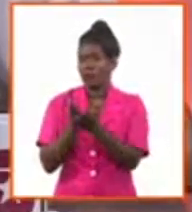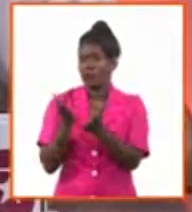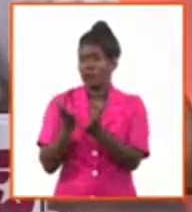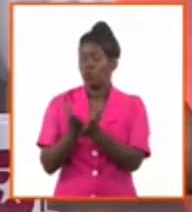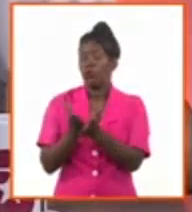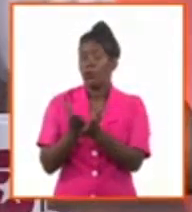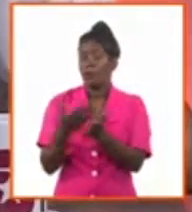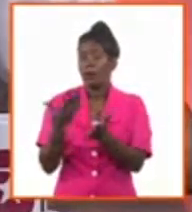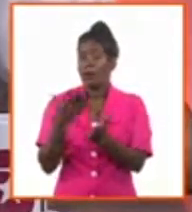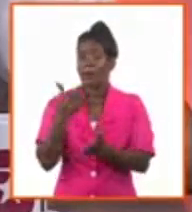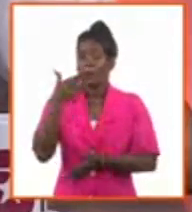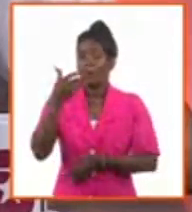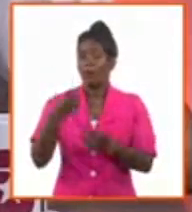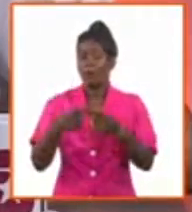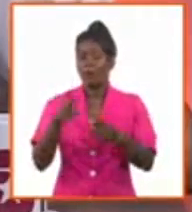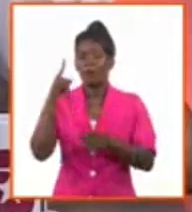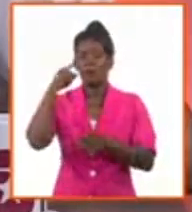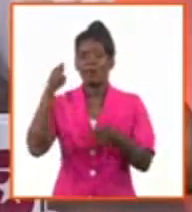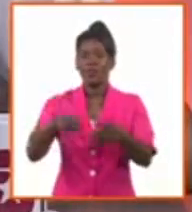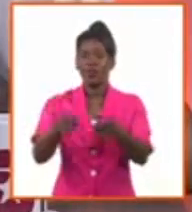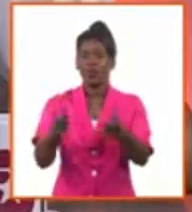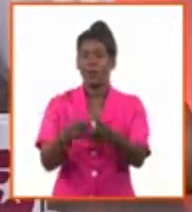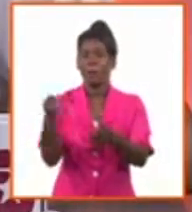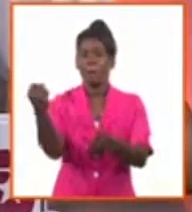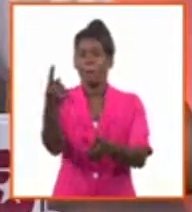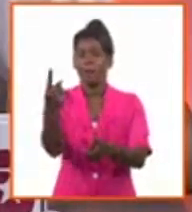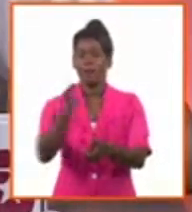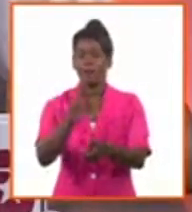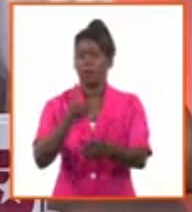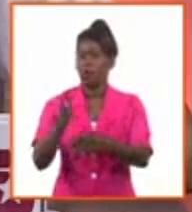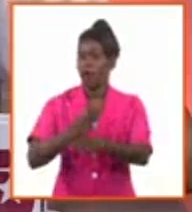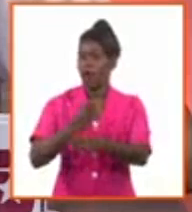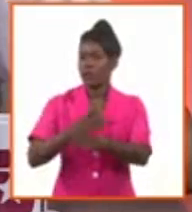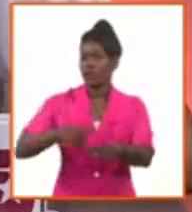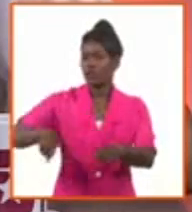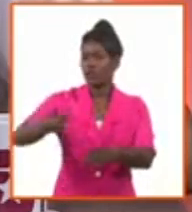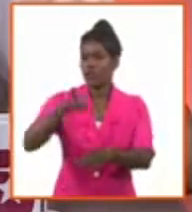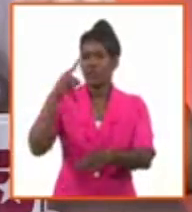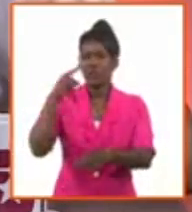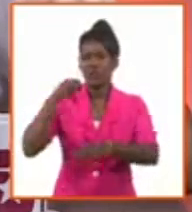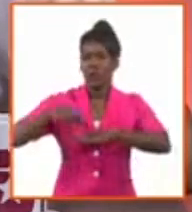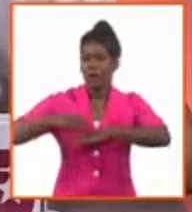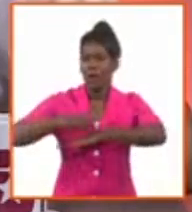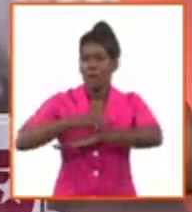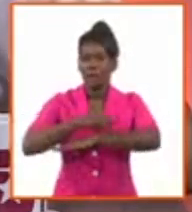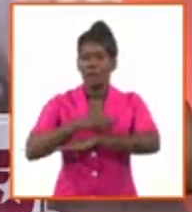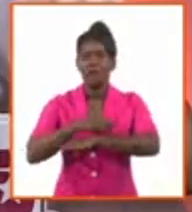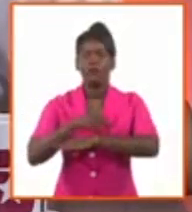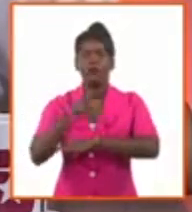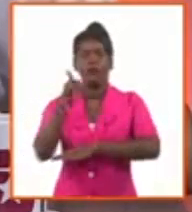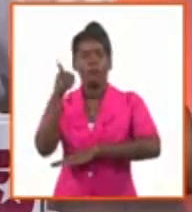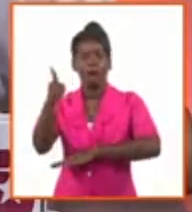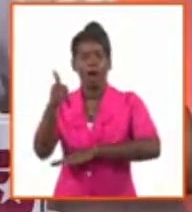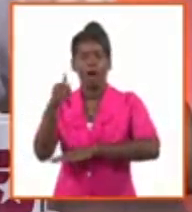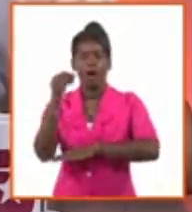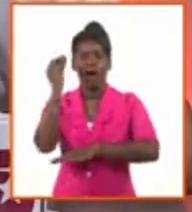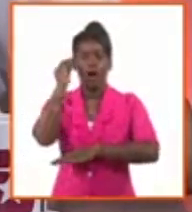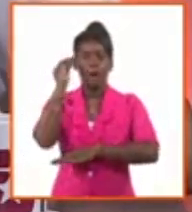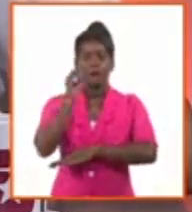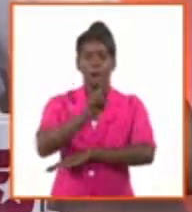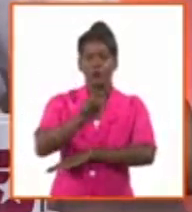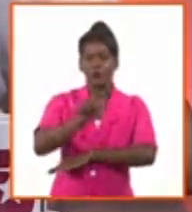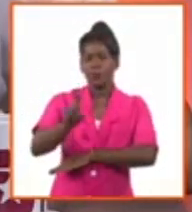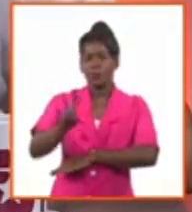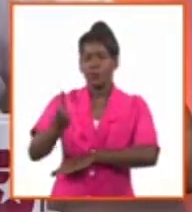a una estructura de la FEU para que esta sea la que tenga que transformarlo, sino todos en esa construcción colectiva la